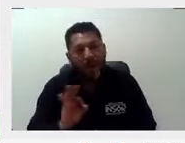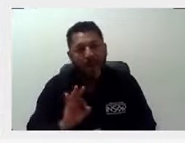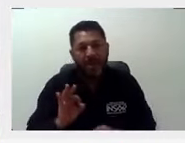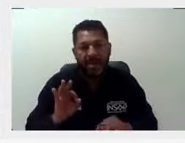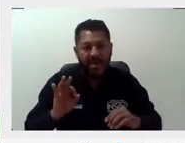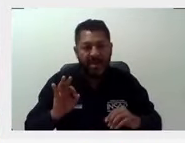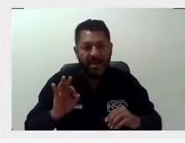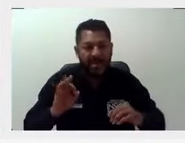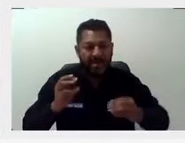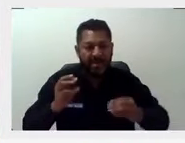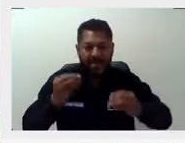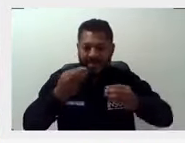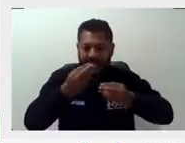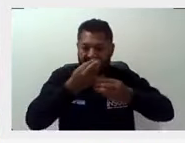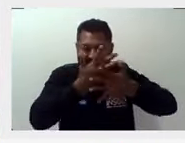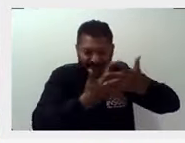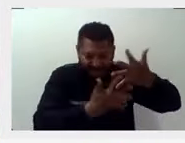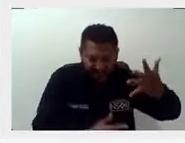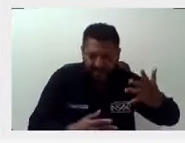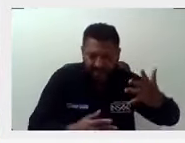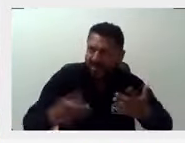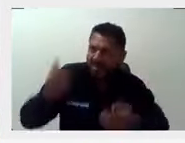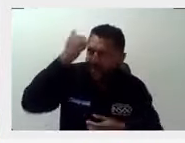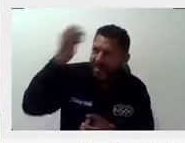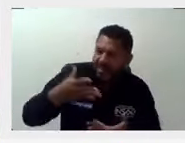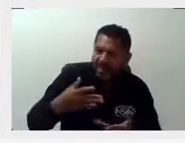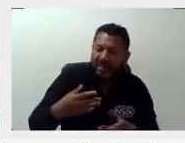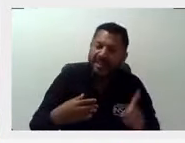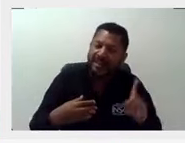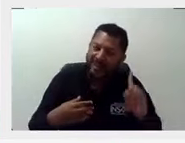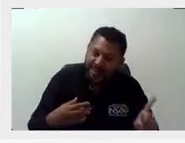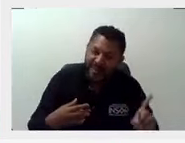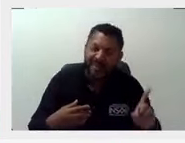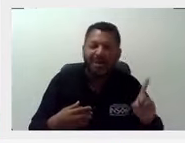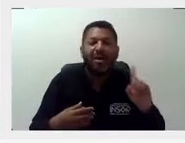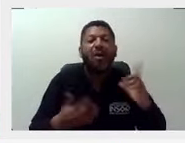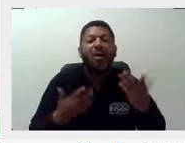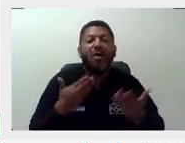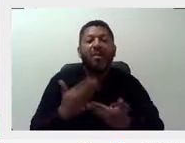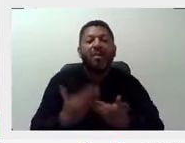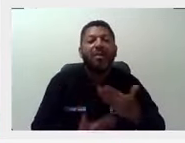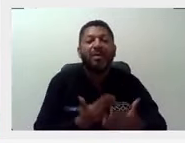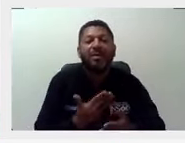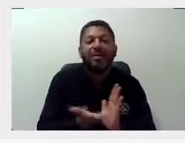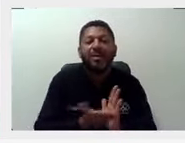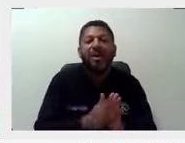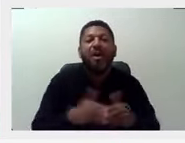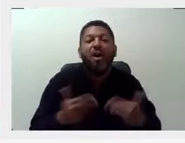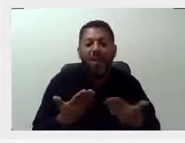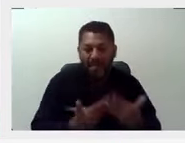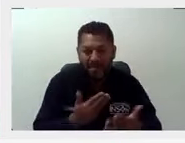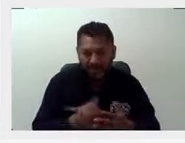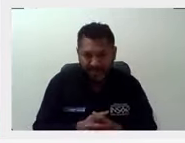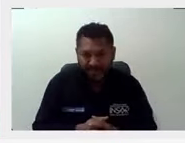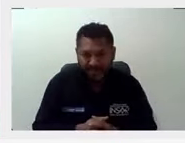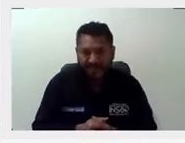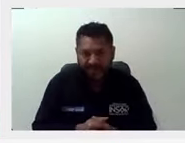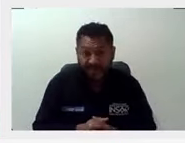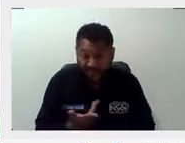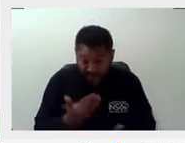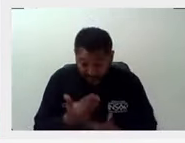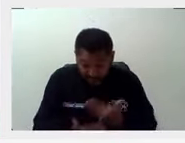que ella se imagina. Y creo que ahí es donde tenemos que entender muy bien el proceso educativo. O sea, hasta dónde puede dar, qué